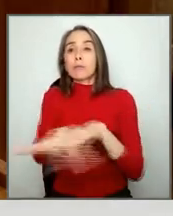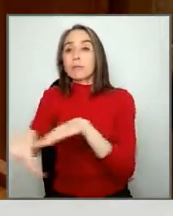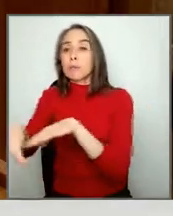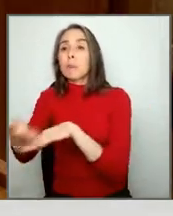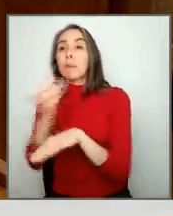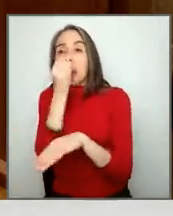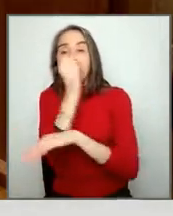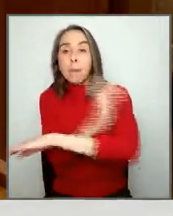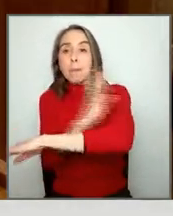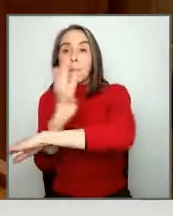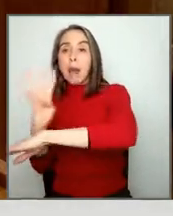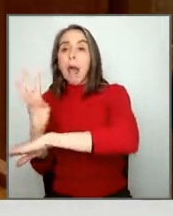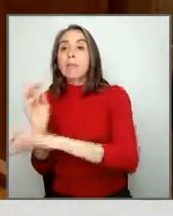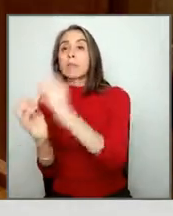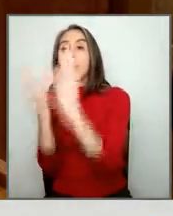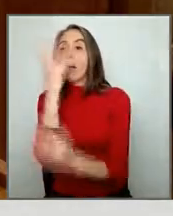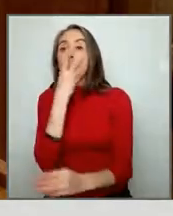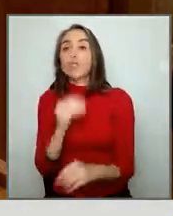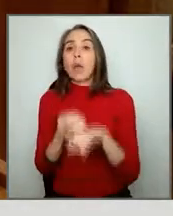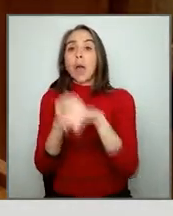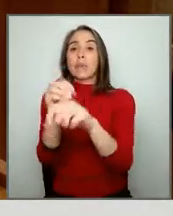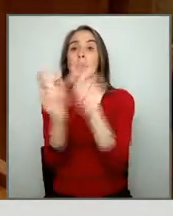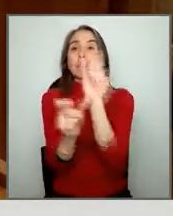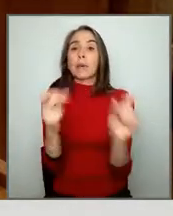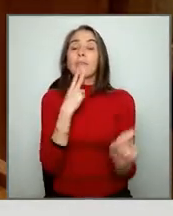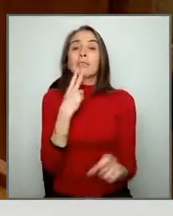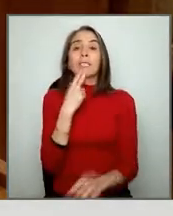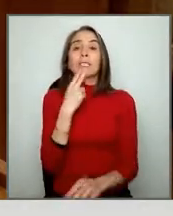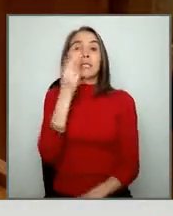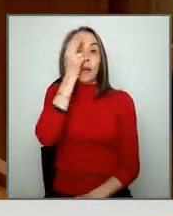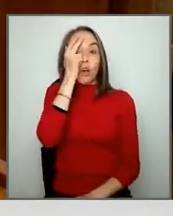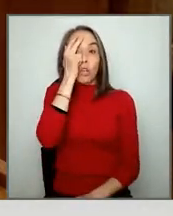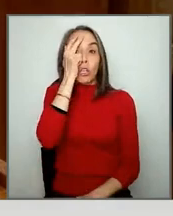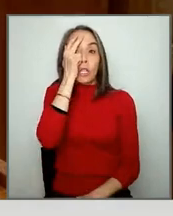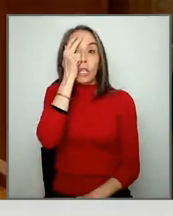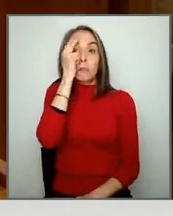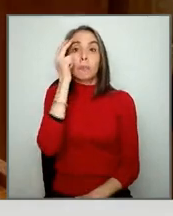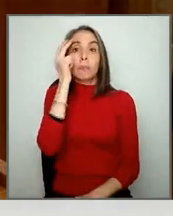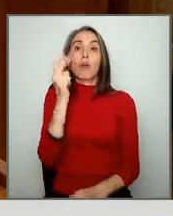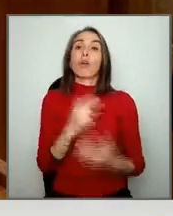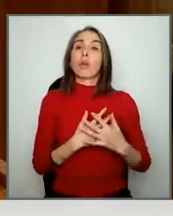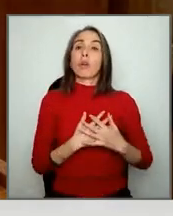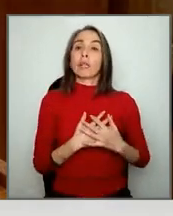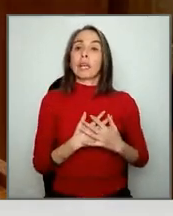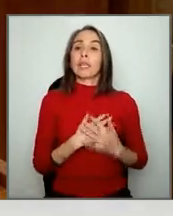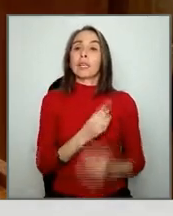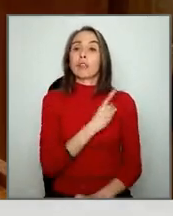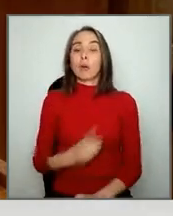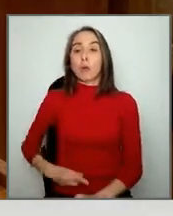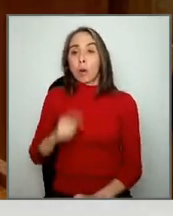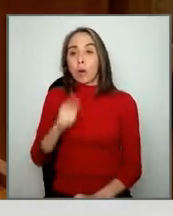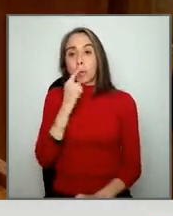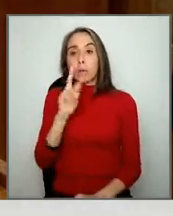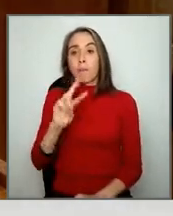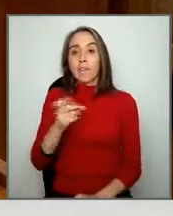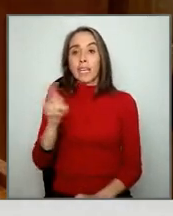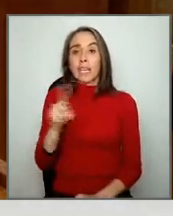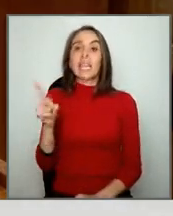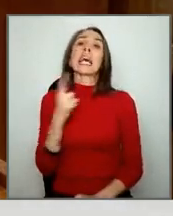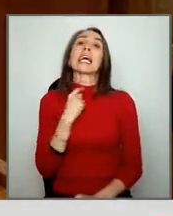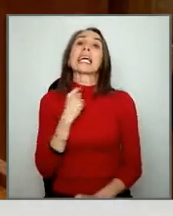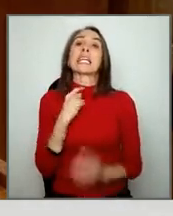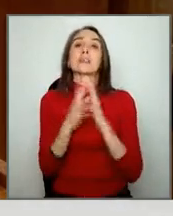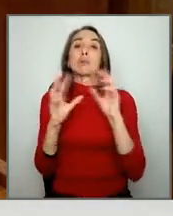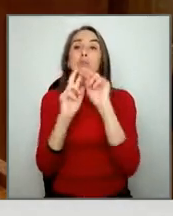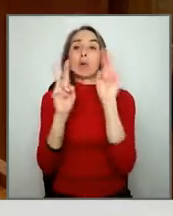le digo a la gente de la zona de de coquimbo al querido diputado Venegas que están interesados en el tema del agua Porque